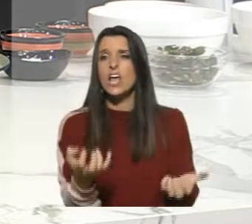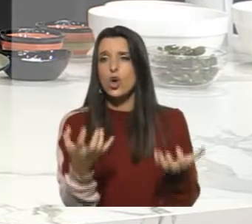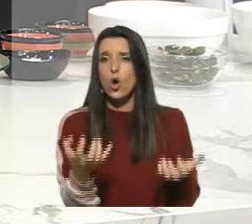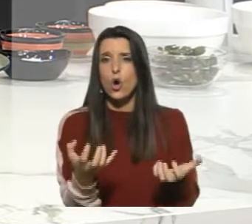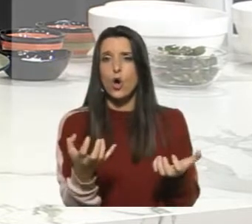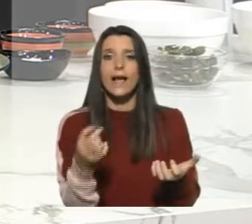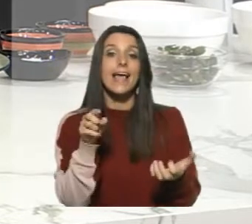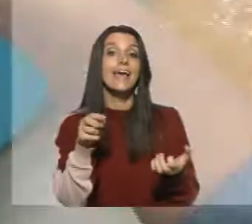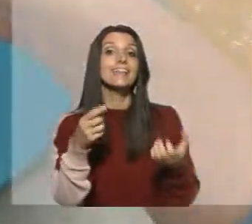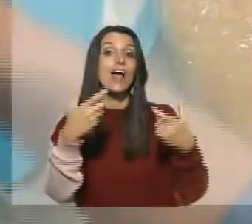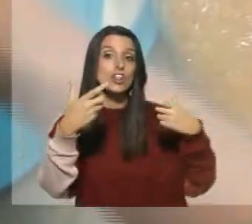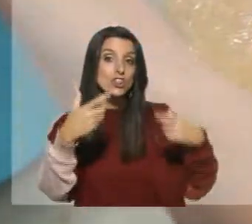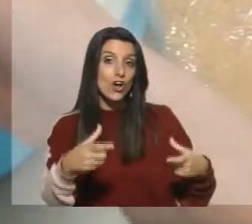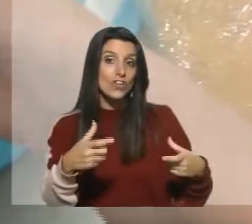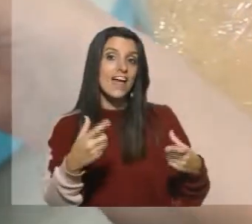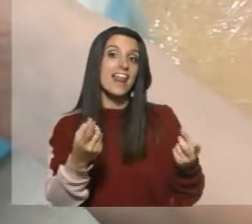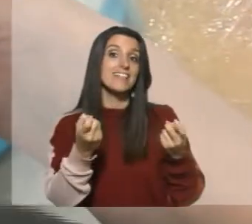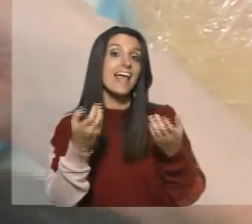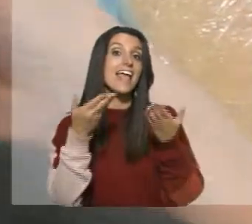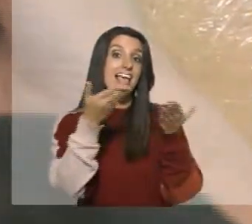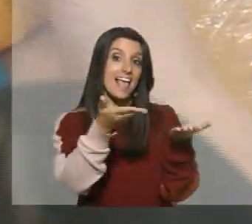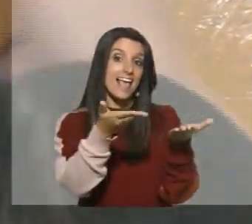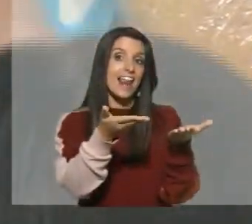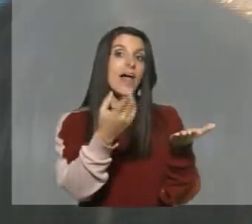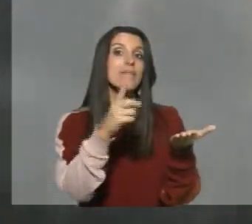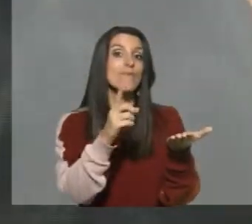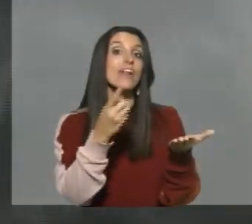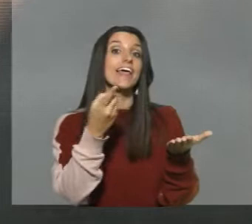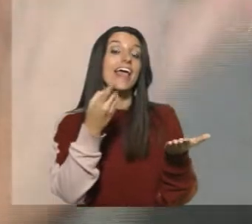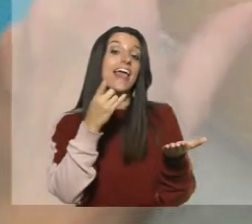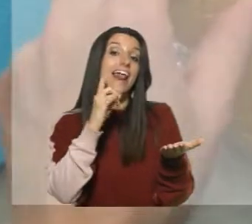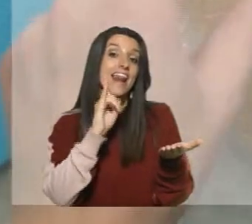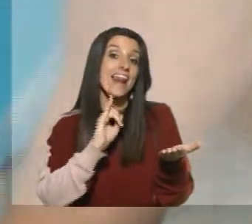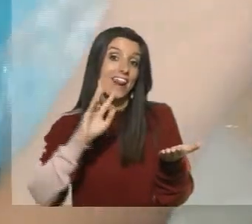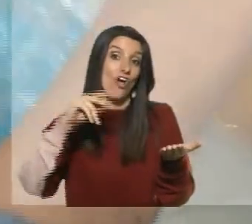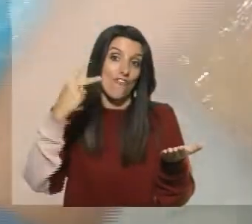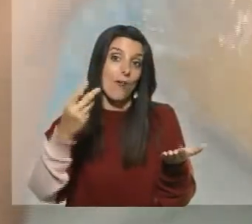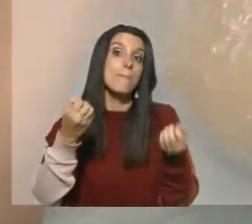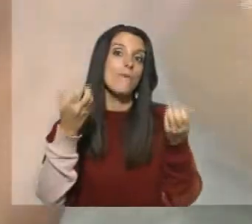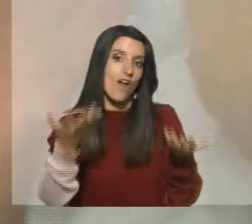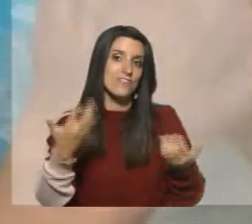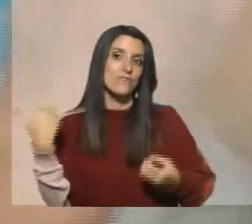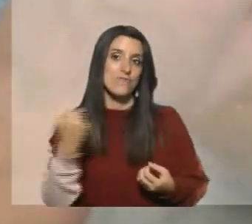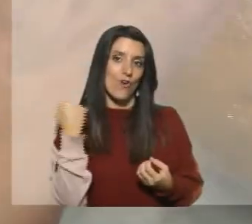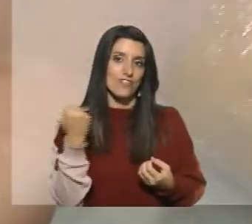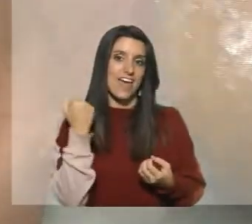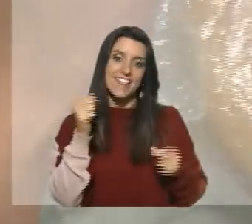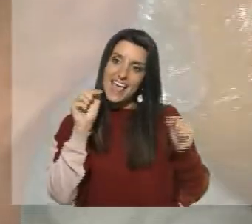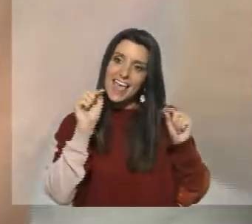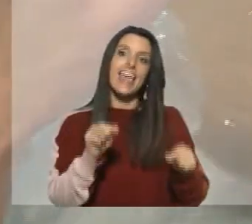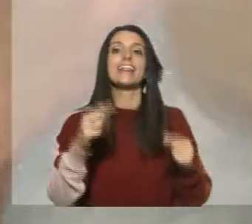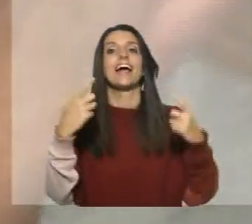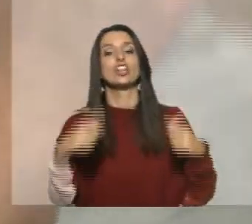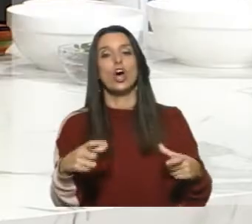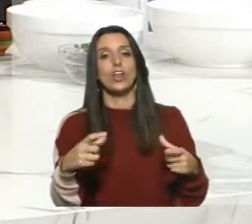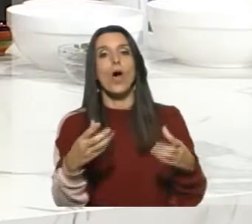Y esta torta sí o sí la tenés que llevar a la heladera, porque tiene crema de leche. Entonces es por eso. Por eso es importante que sea este bizcochuelo. Que sea